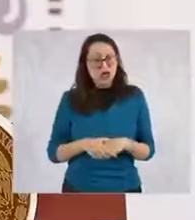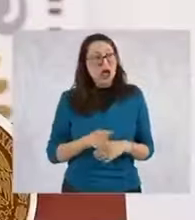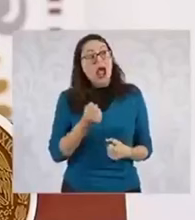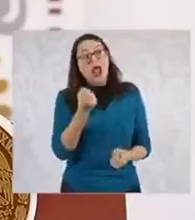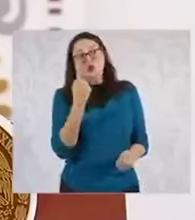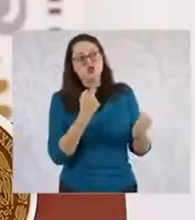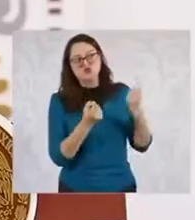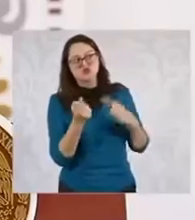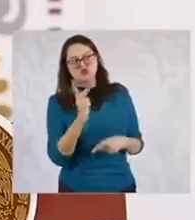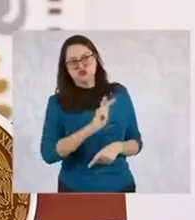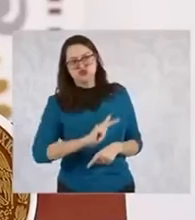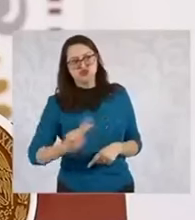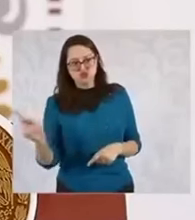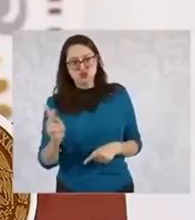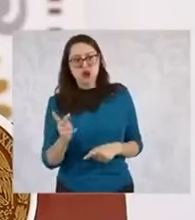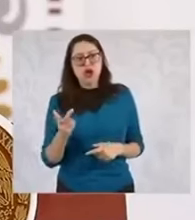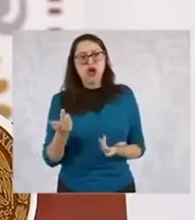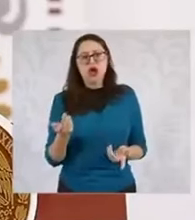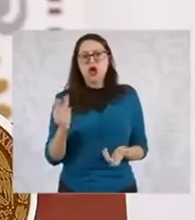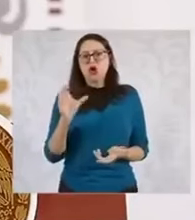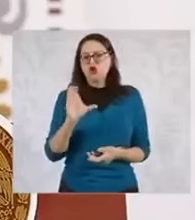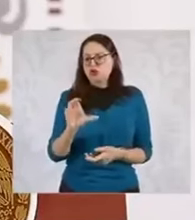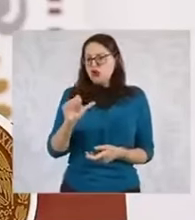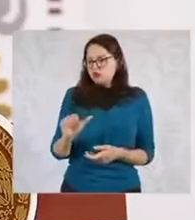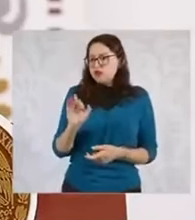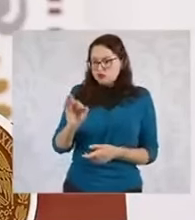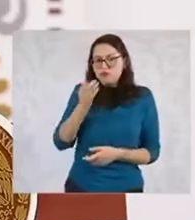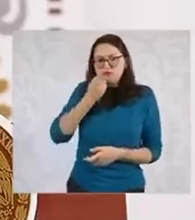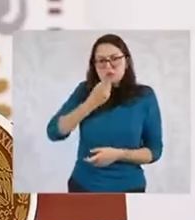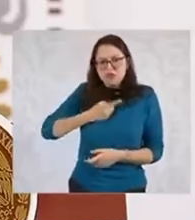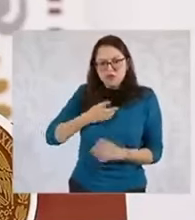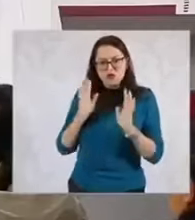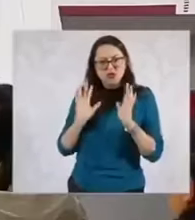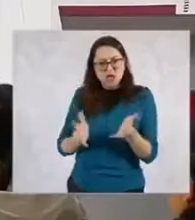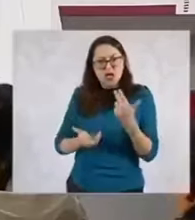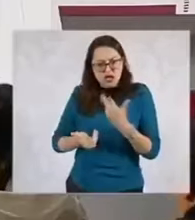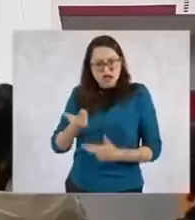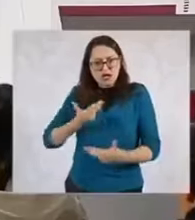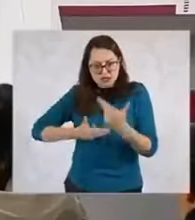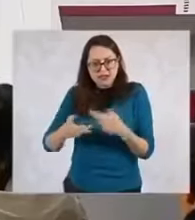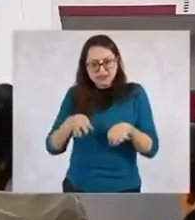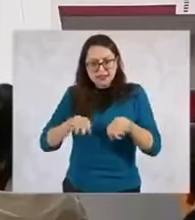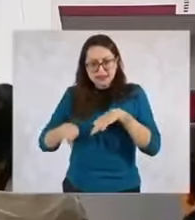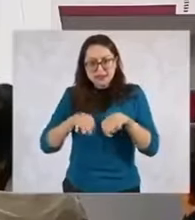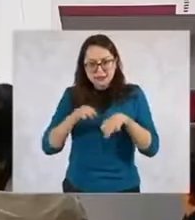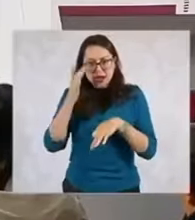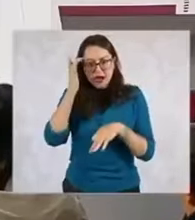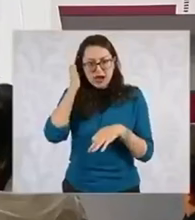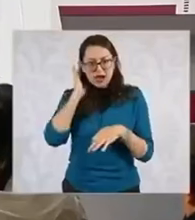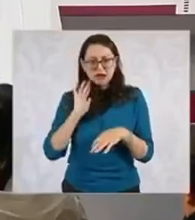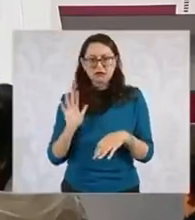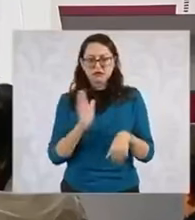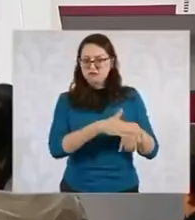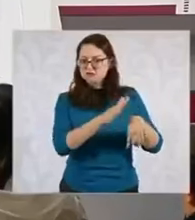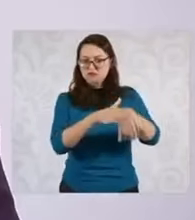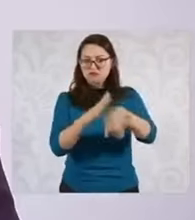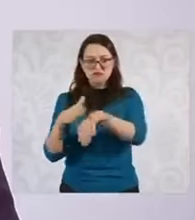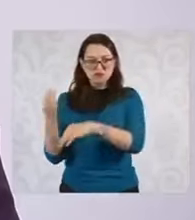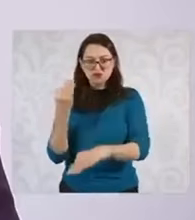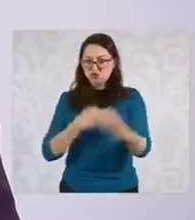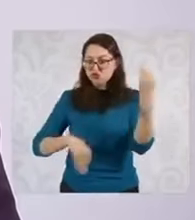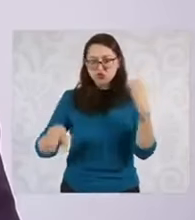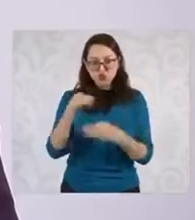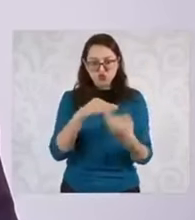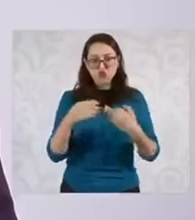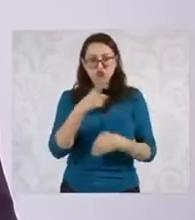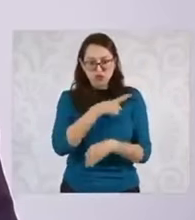bueno, híjole, ¿a cuántos de ellos les irá a gustar que les descuenten? Ya urge, es cierto. Mano